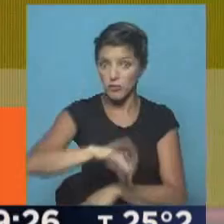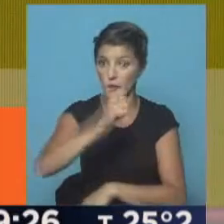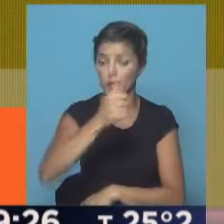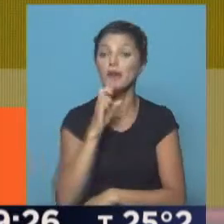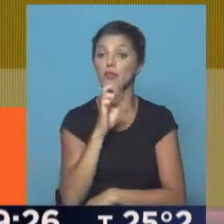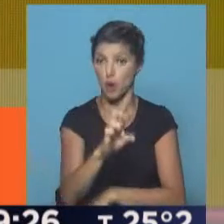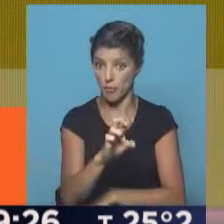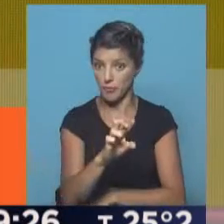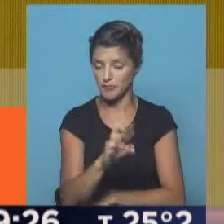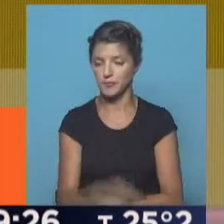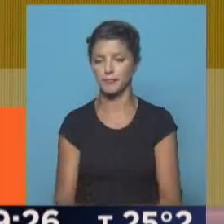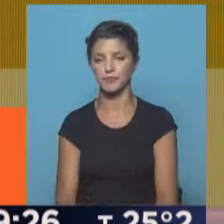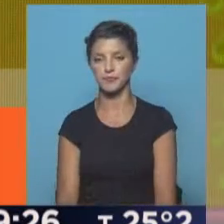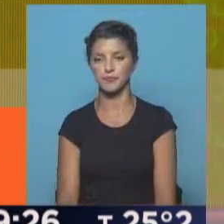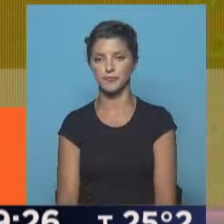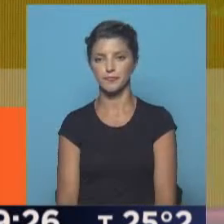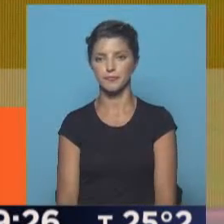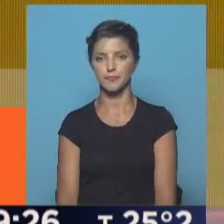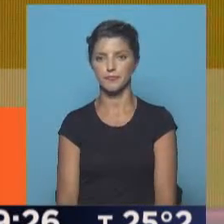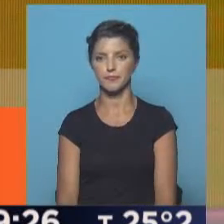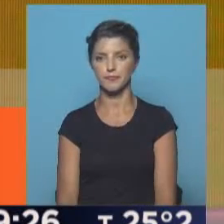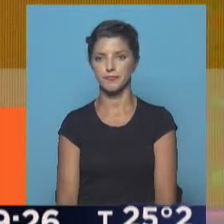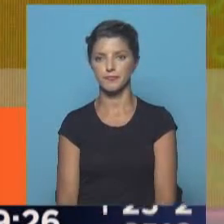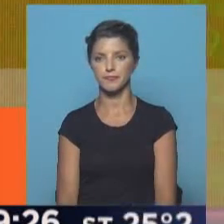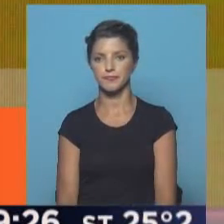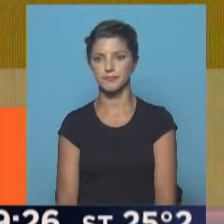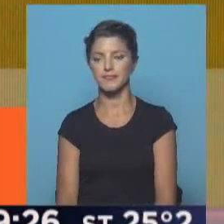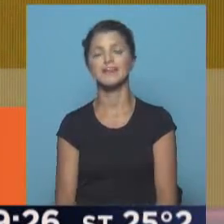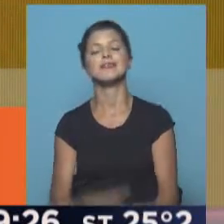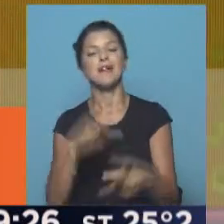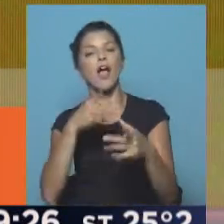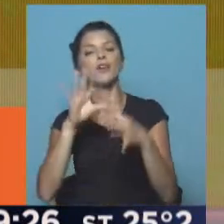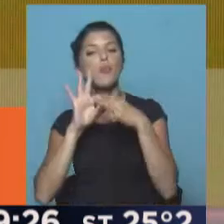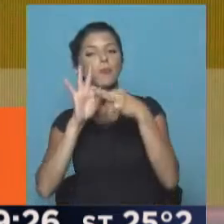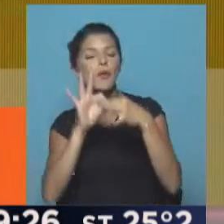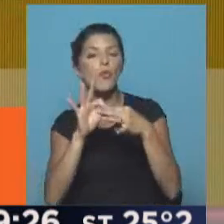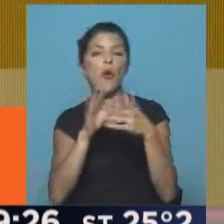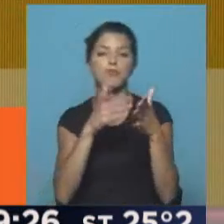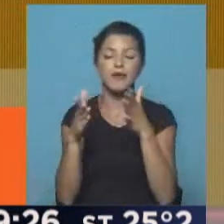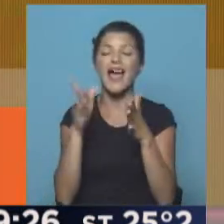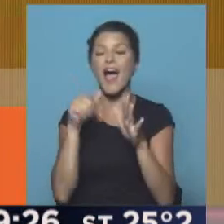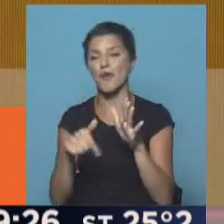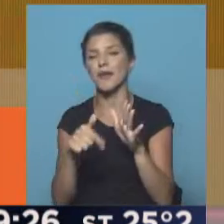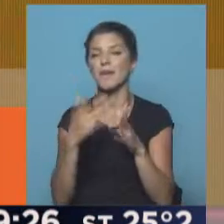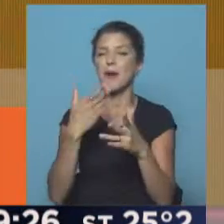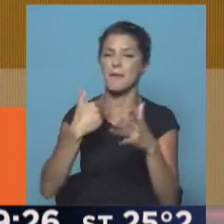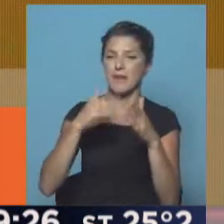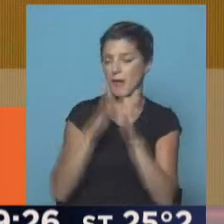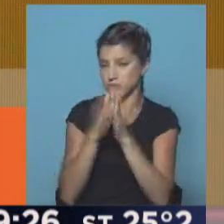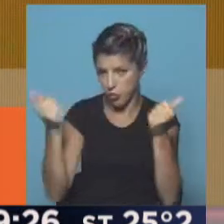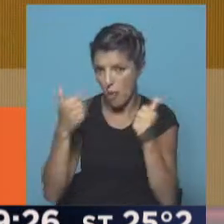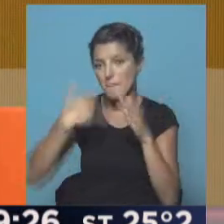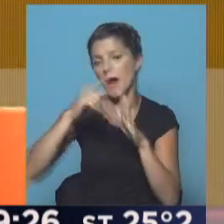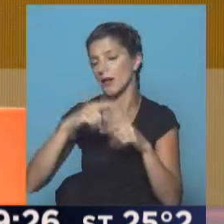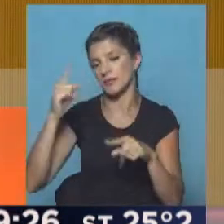que no tiene una enorme envergadura comercial y por lo tanto los efectos van a ser más mediatos que